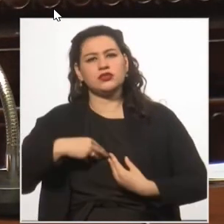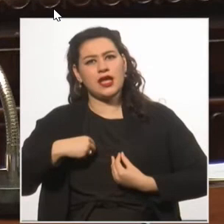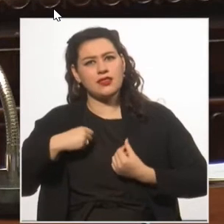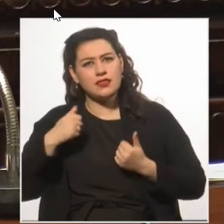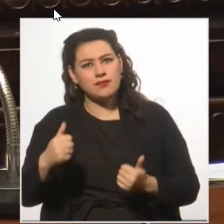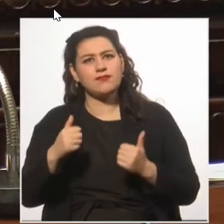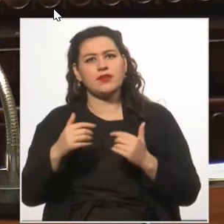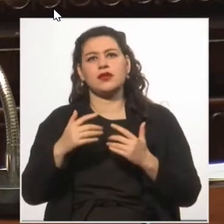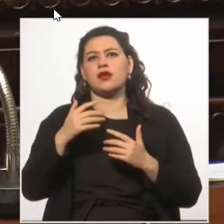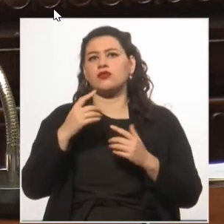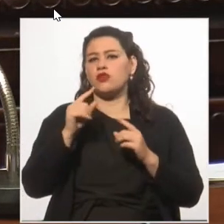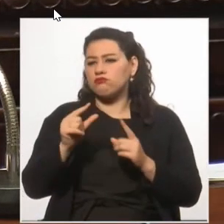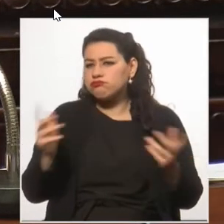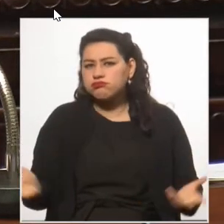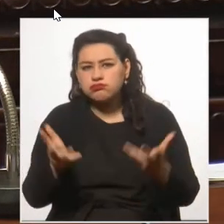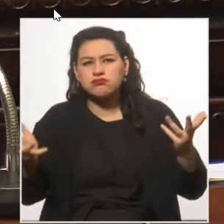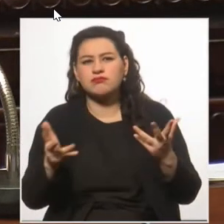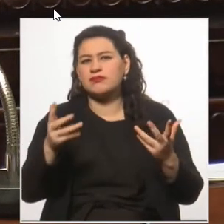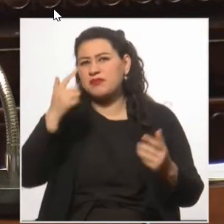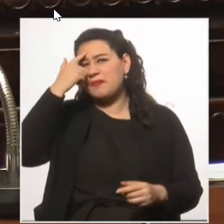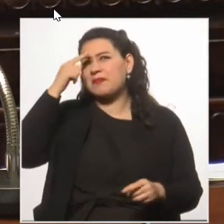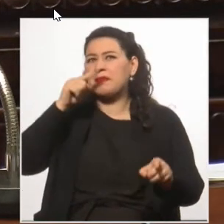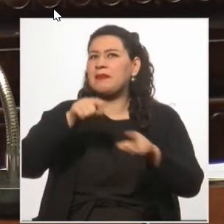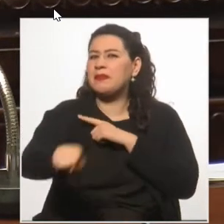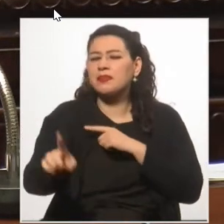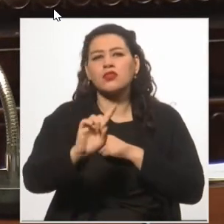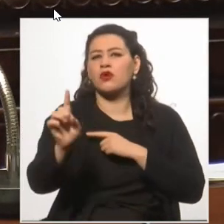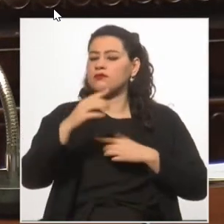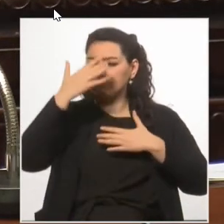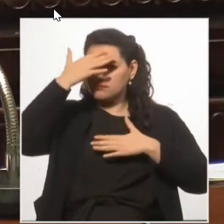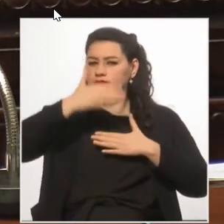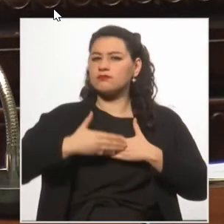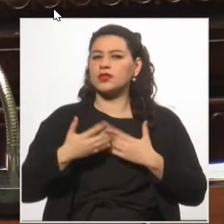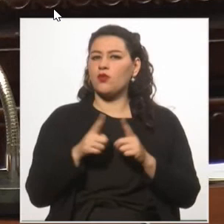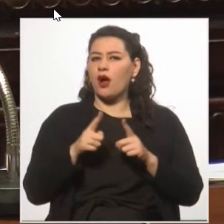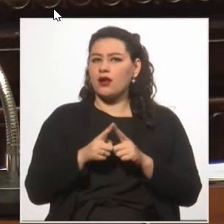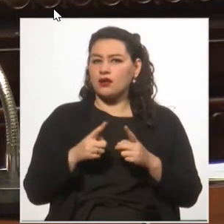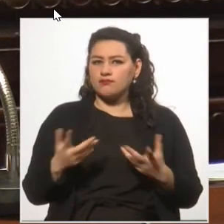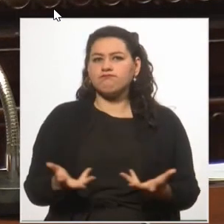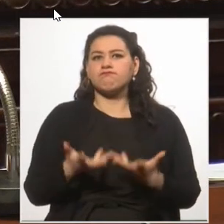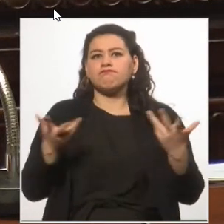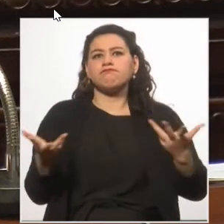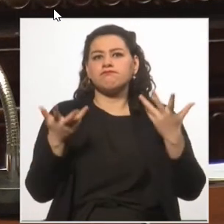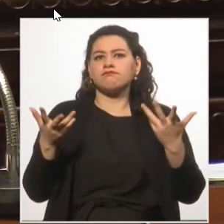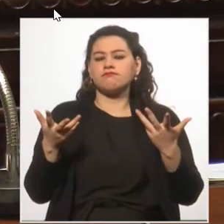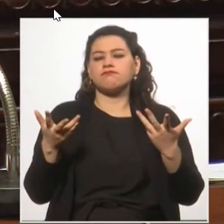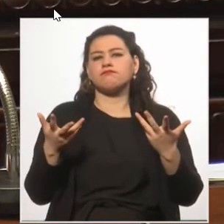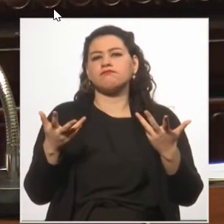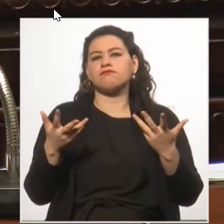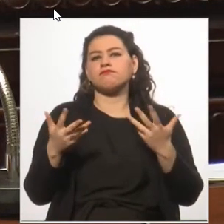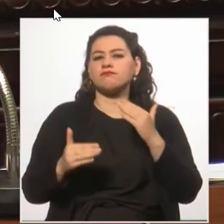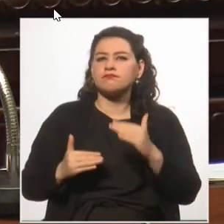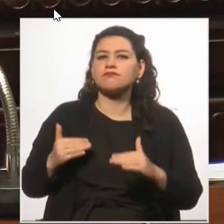sentimiento sobre los bajos estímulos de la irracionalidad. Es el entusiasmo generoso, el móvil